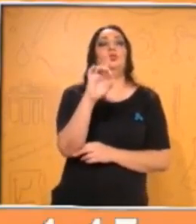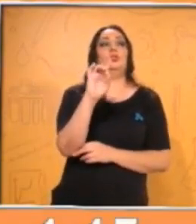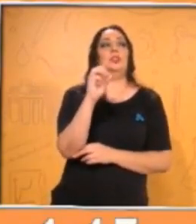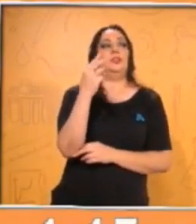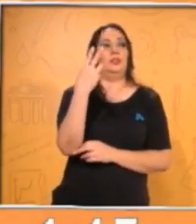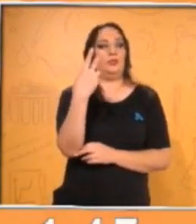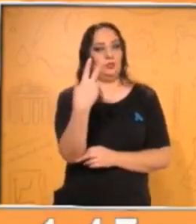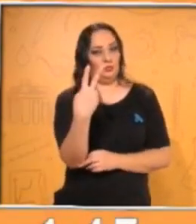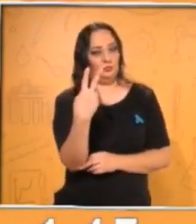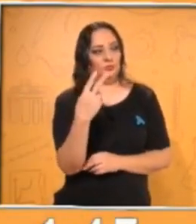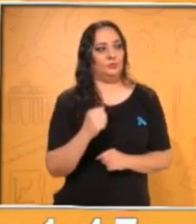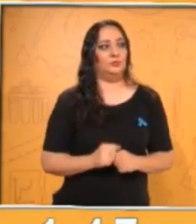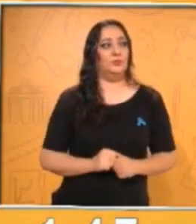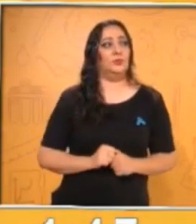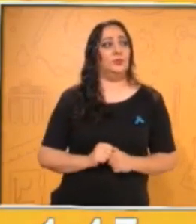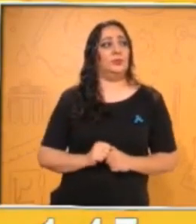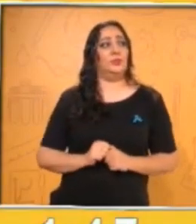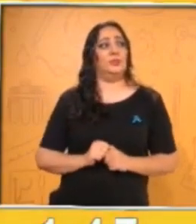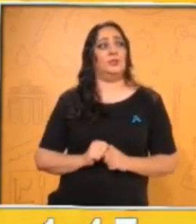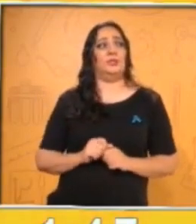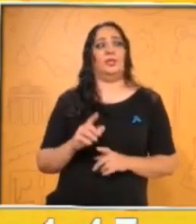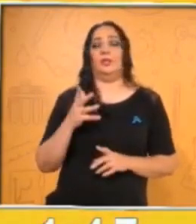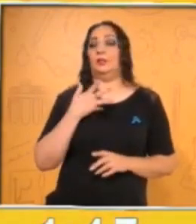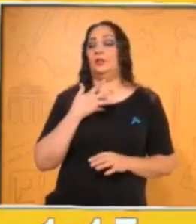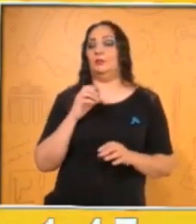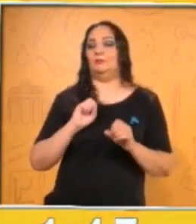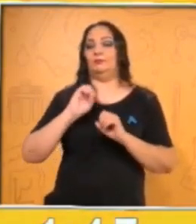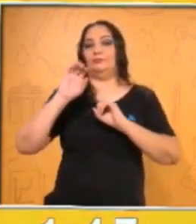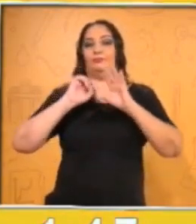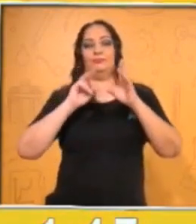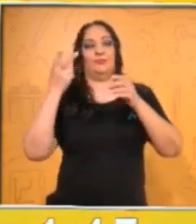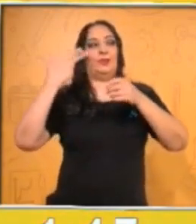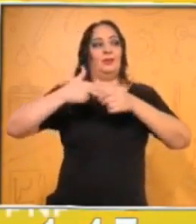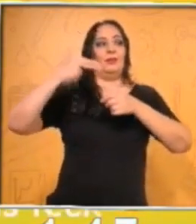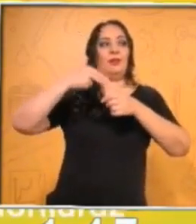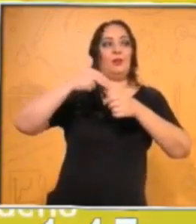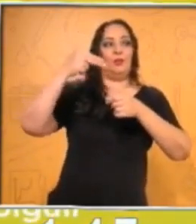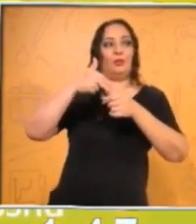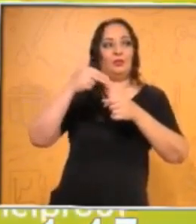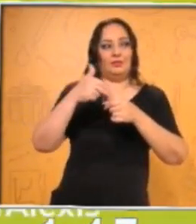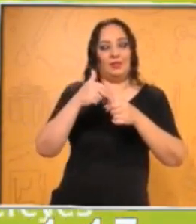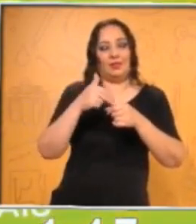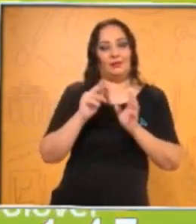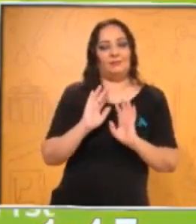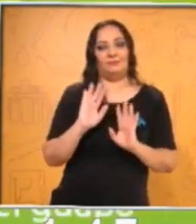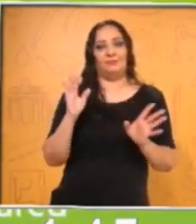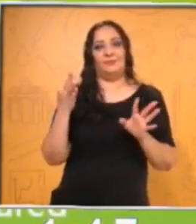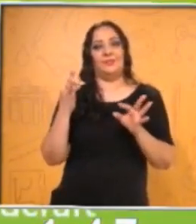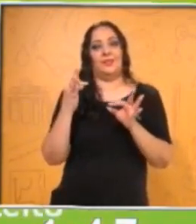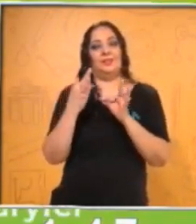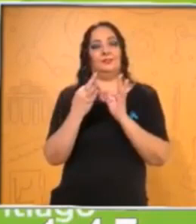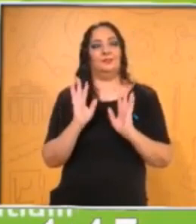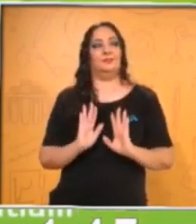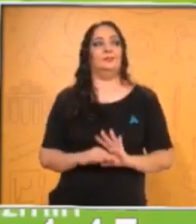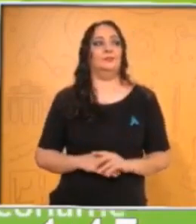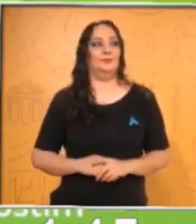82 10 8 32. Vamos a ver ahí, ya se están empezando a conectar.